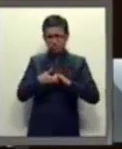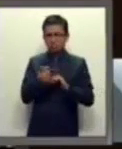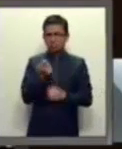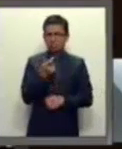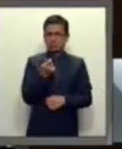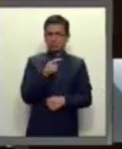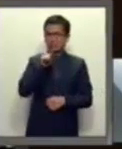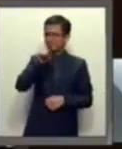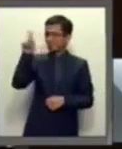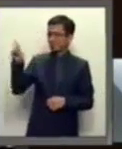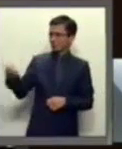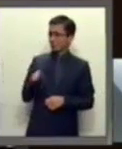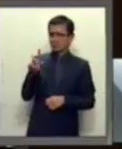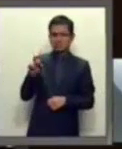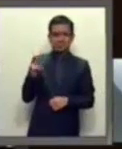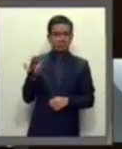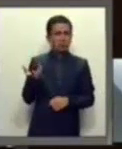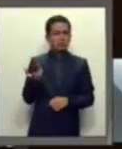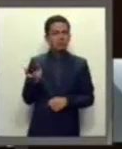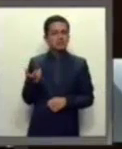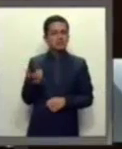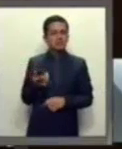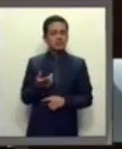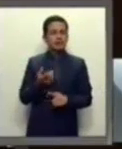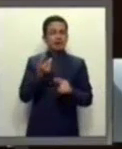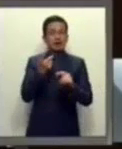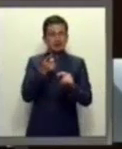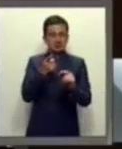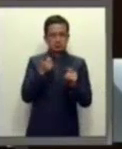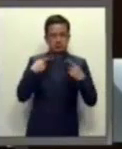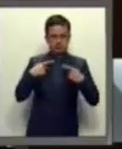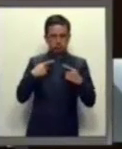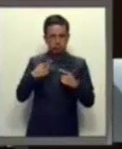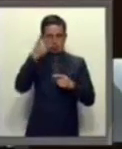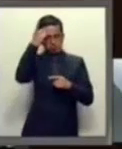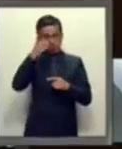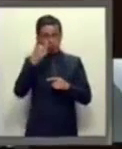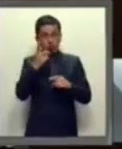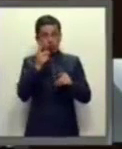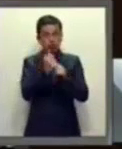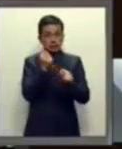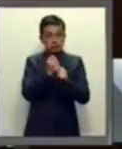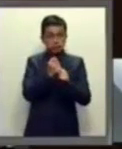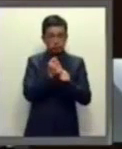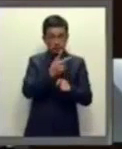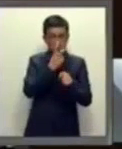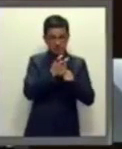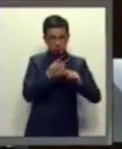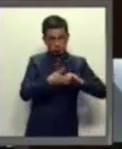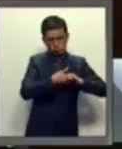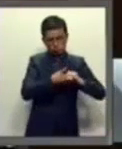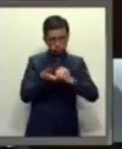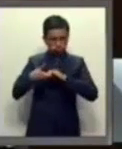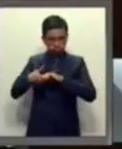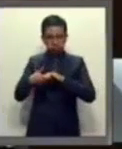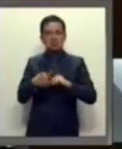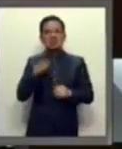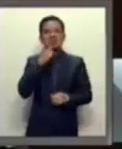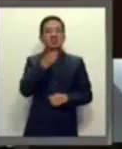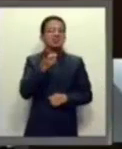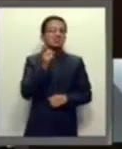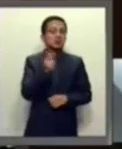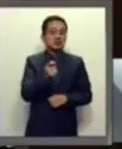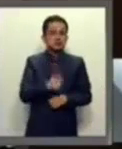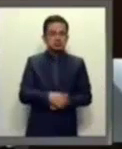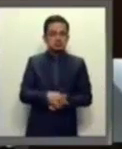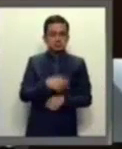Los propios transportistas de doble remolque han dicho recientemente que se trata en